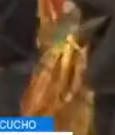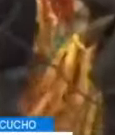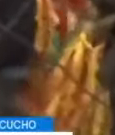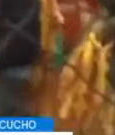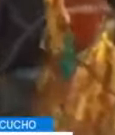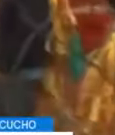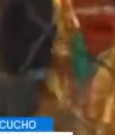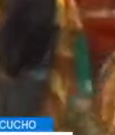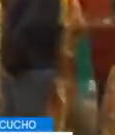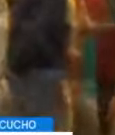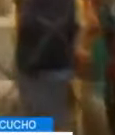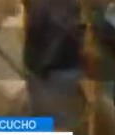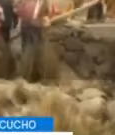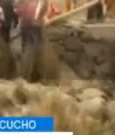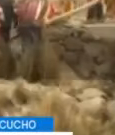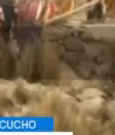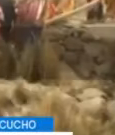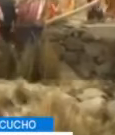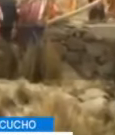lorapajarakitaina.